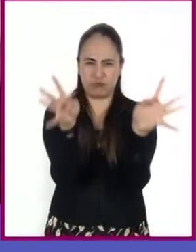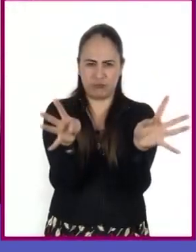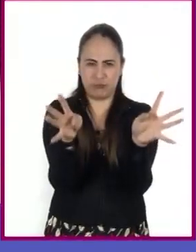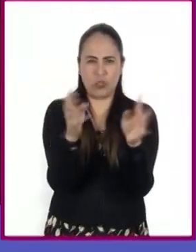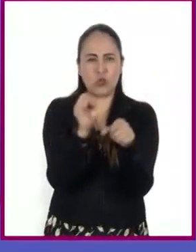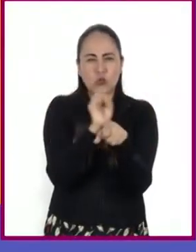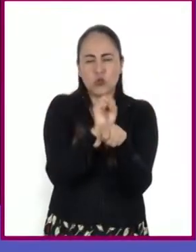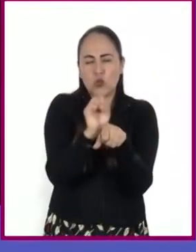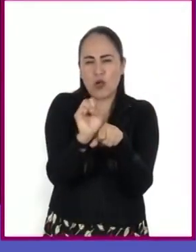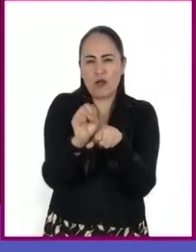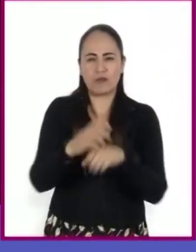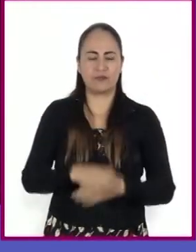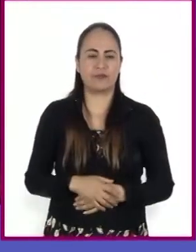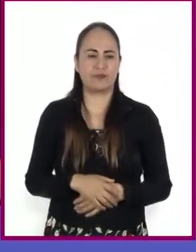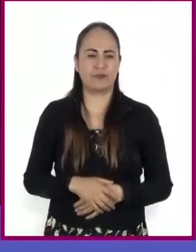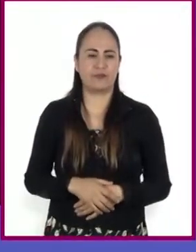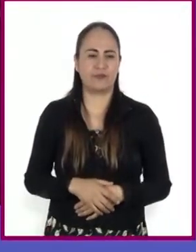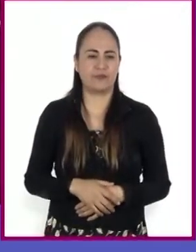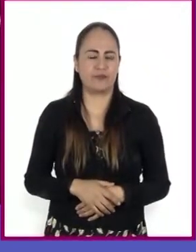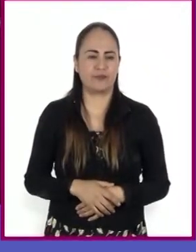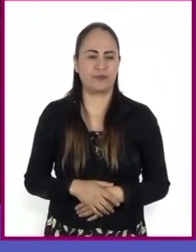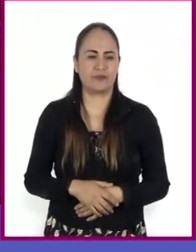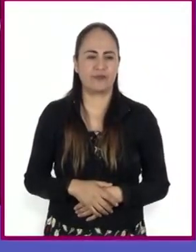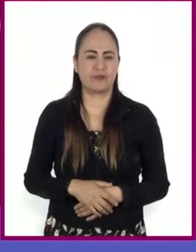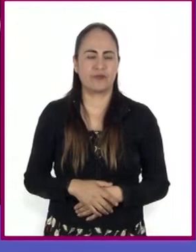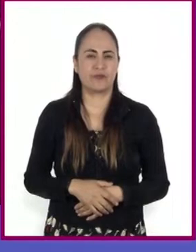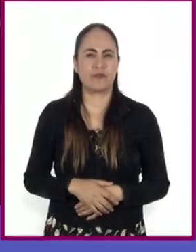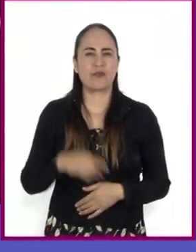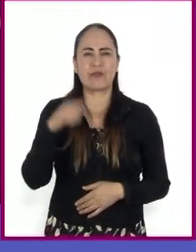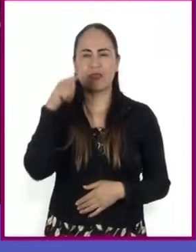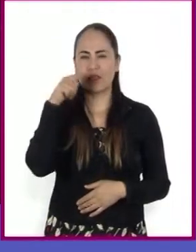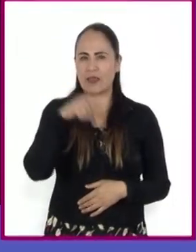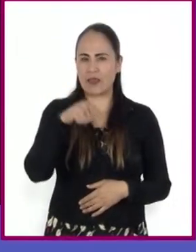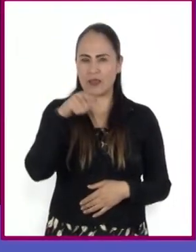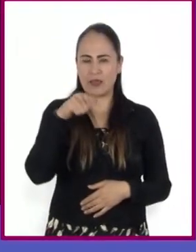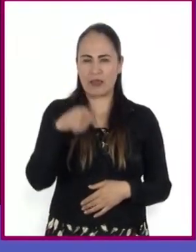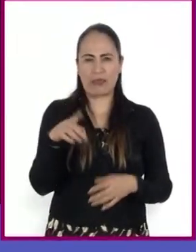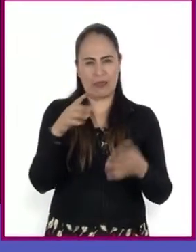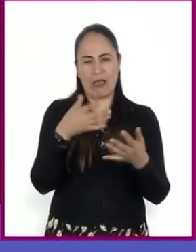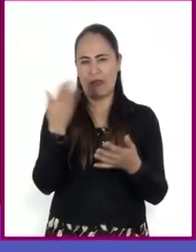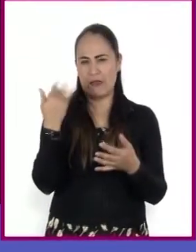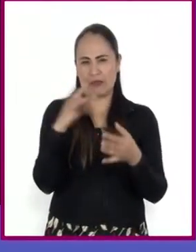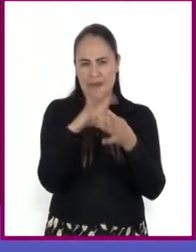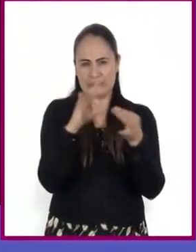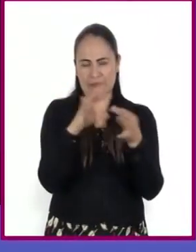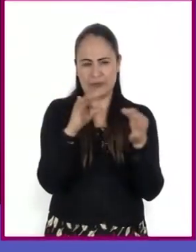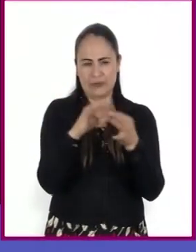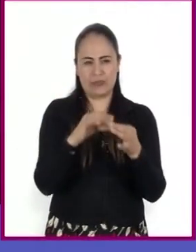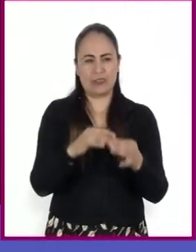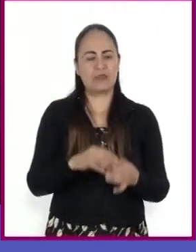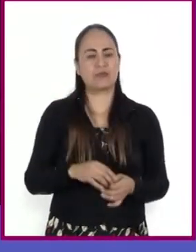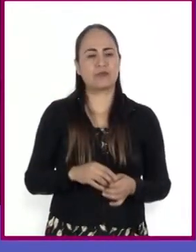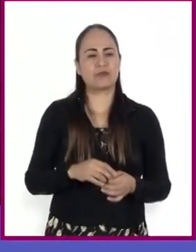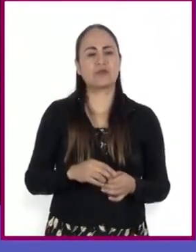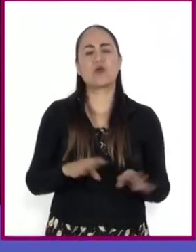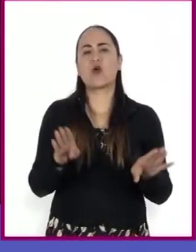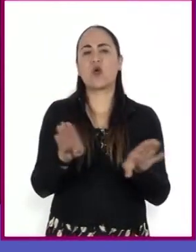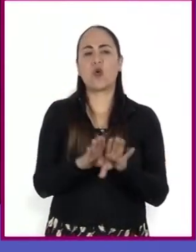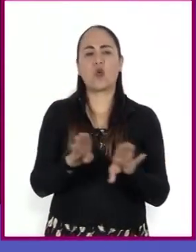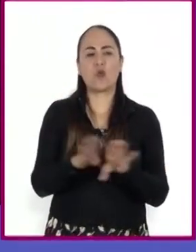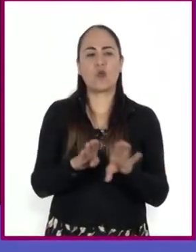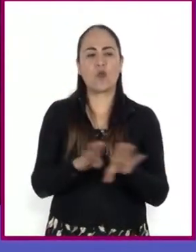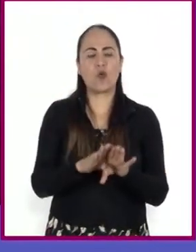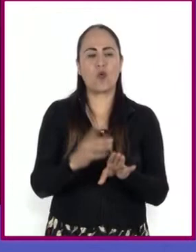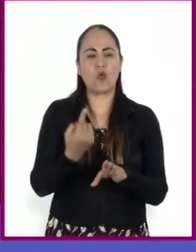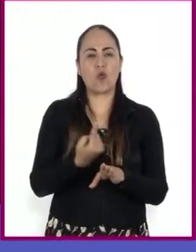y suaves. Para explicar un término aclarando la situación que describe, las recetas sugieren preparar